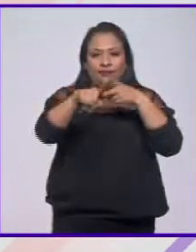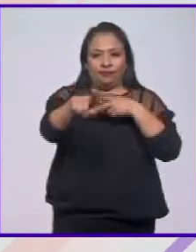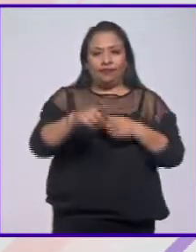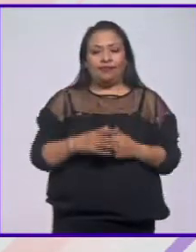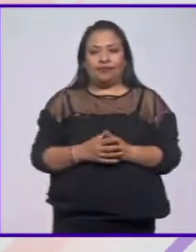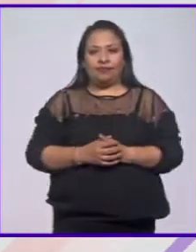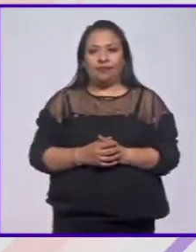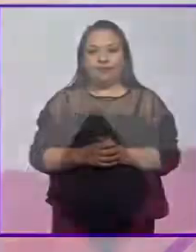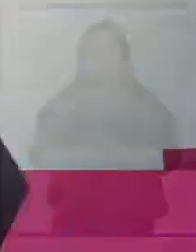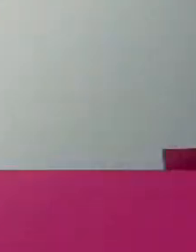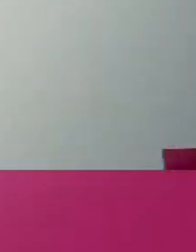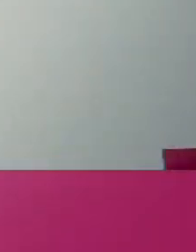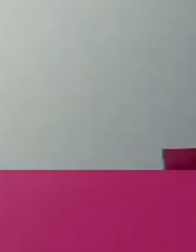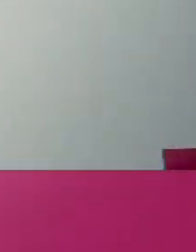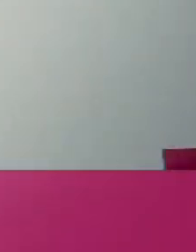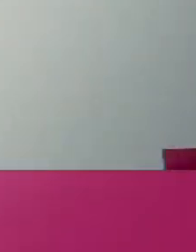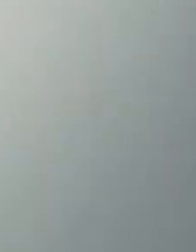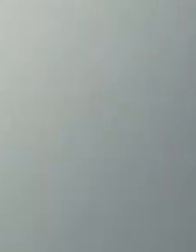comenzamos.